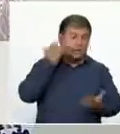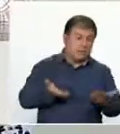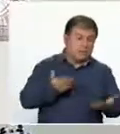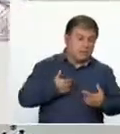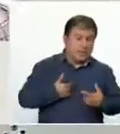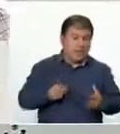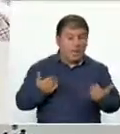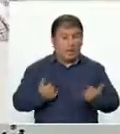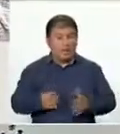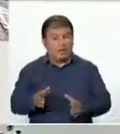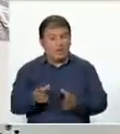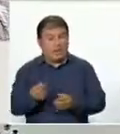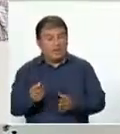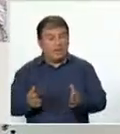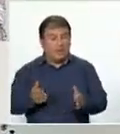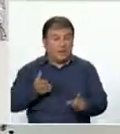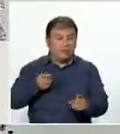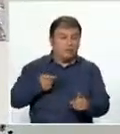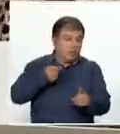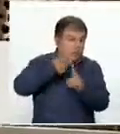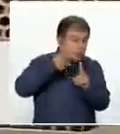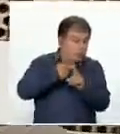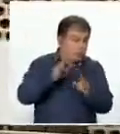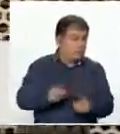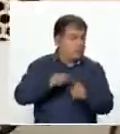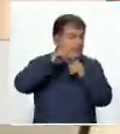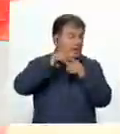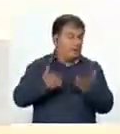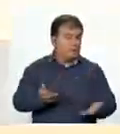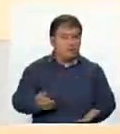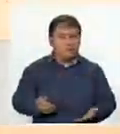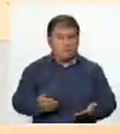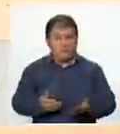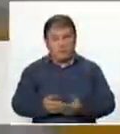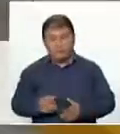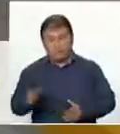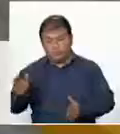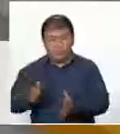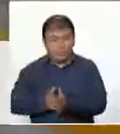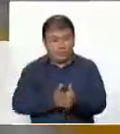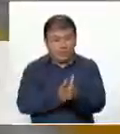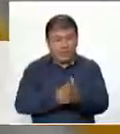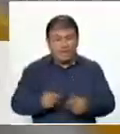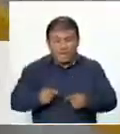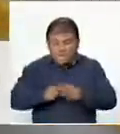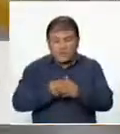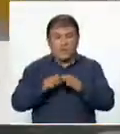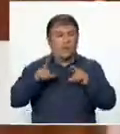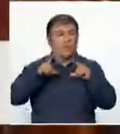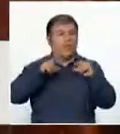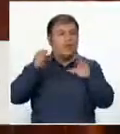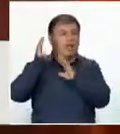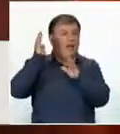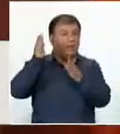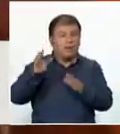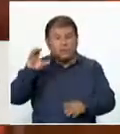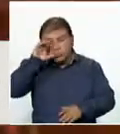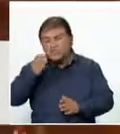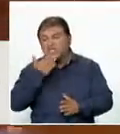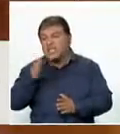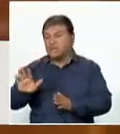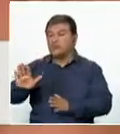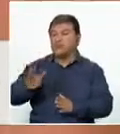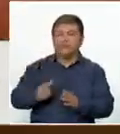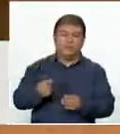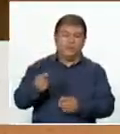seguramente estaba destinada para algún fin específico. Protransportes, por ello, ha iniciado una campaña que busca dar con el dueño o dueña